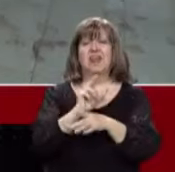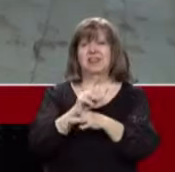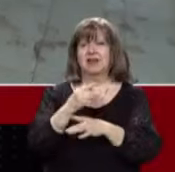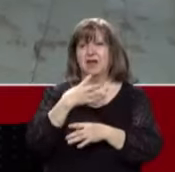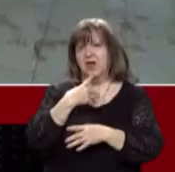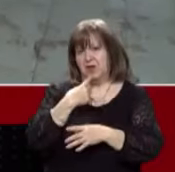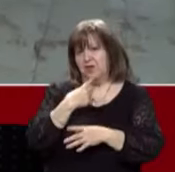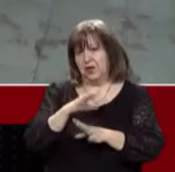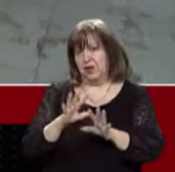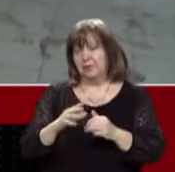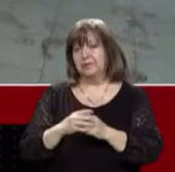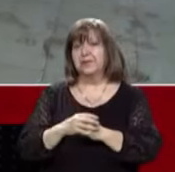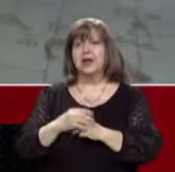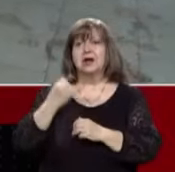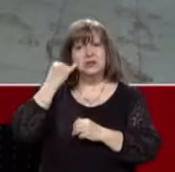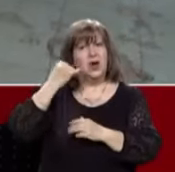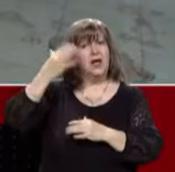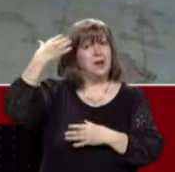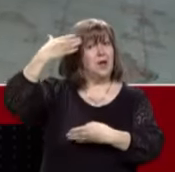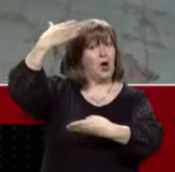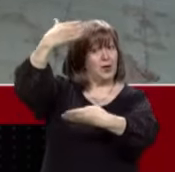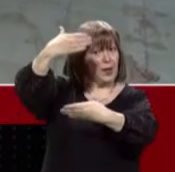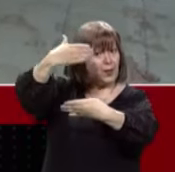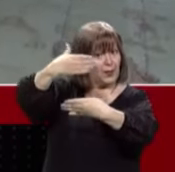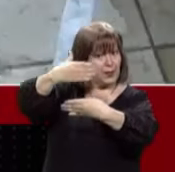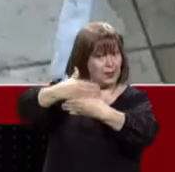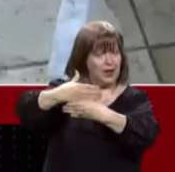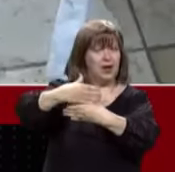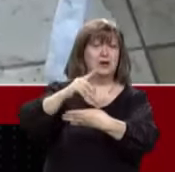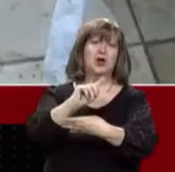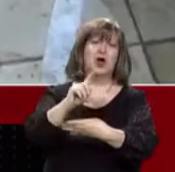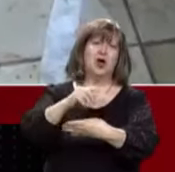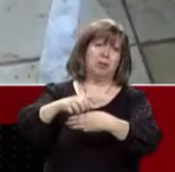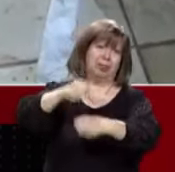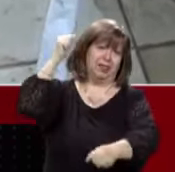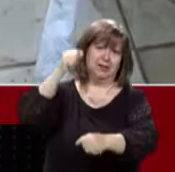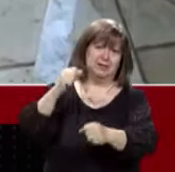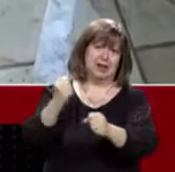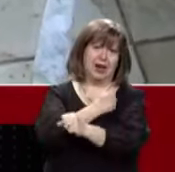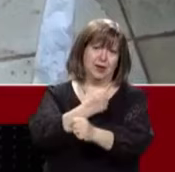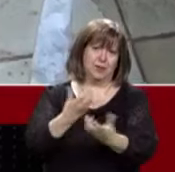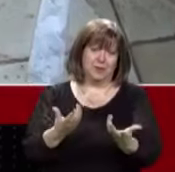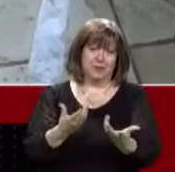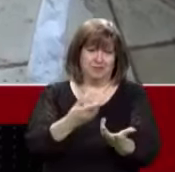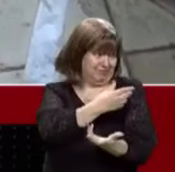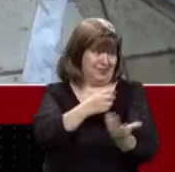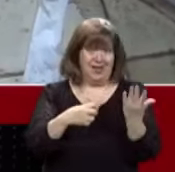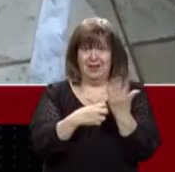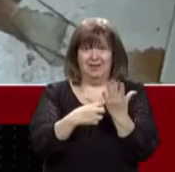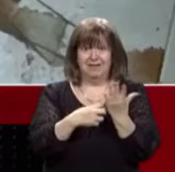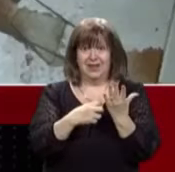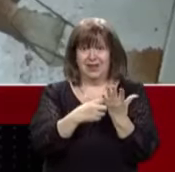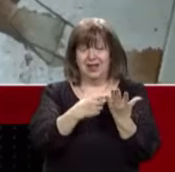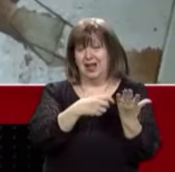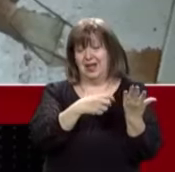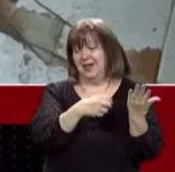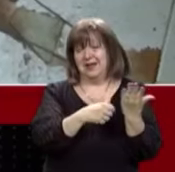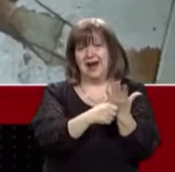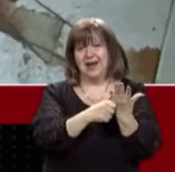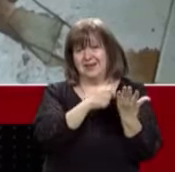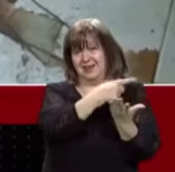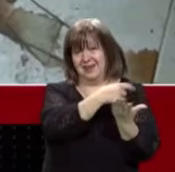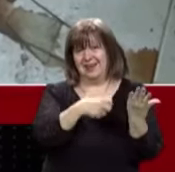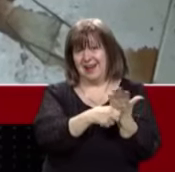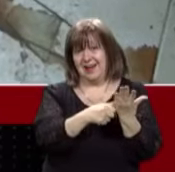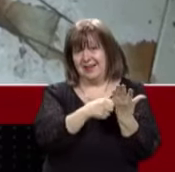feo. Claro, pues estaba la persiana, pero con la persiana no alcanza. No alcanza. La de la carnicería, bueno, se vio los videos que abrieron. ¿Qué ha pasado después de